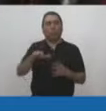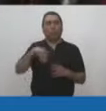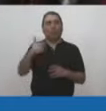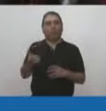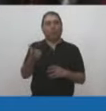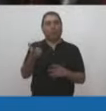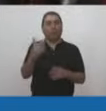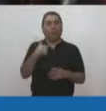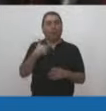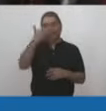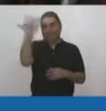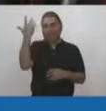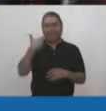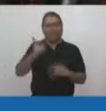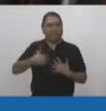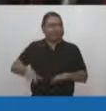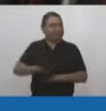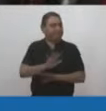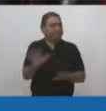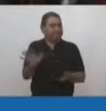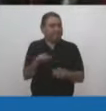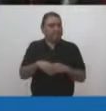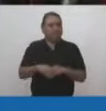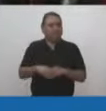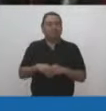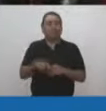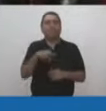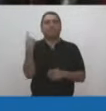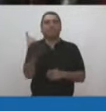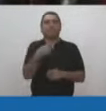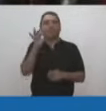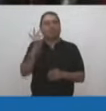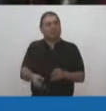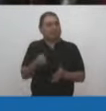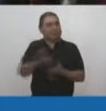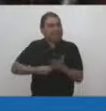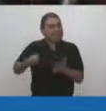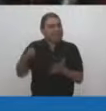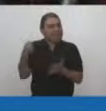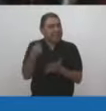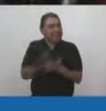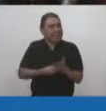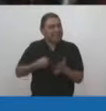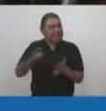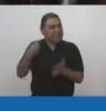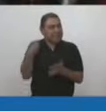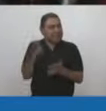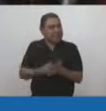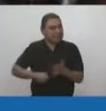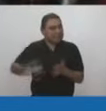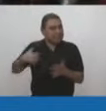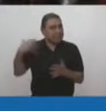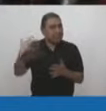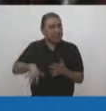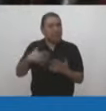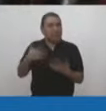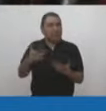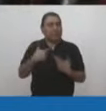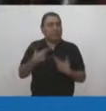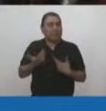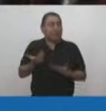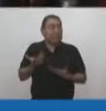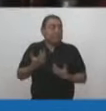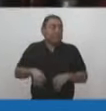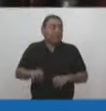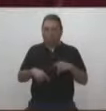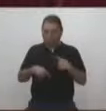y en diputados, que es un cuerpo colegiado, las decisiones se toman por mayoría. Y entonces uno tiene que hacer el aporte correspondiente, porque en